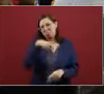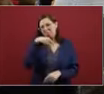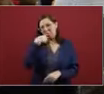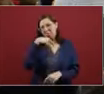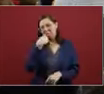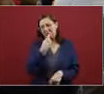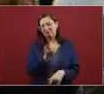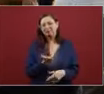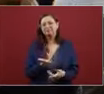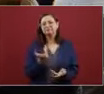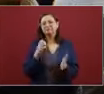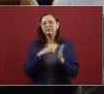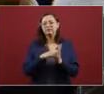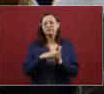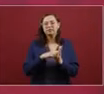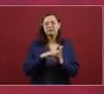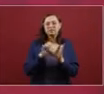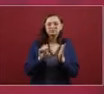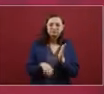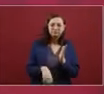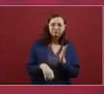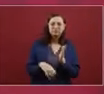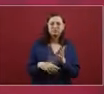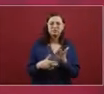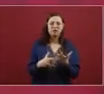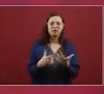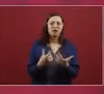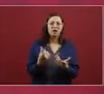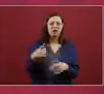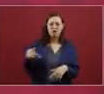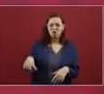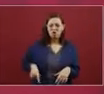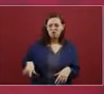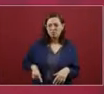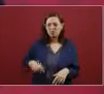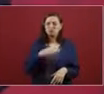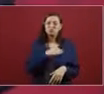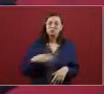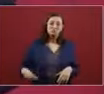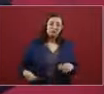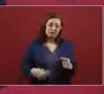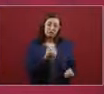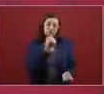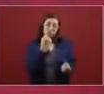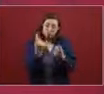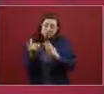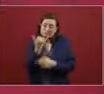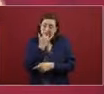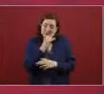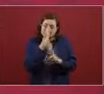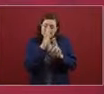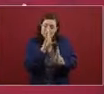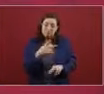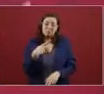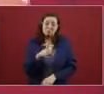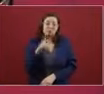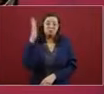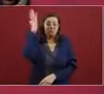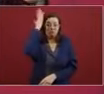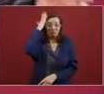hay, por ejemplo, gobiernos municipales, con todo respeto, en donde los regidores